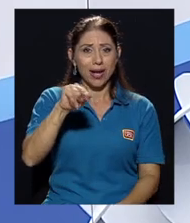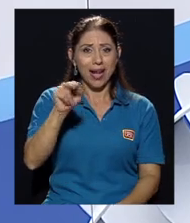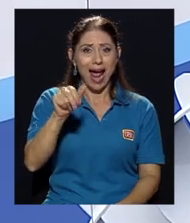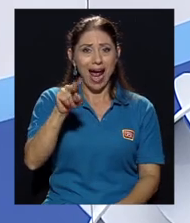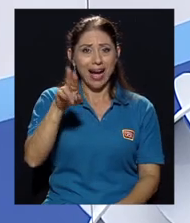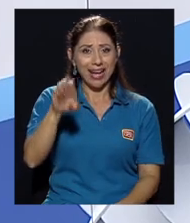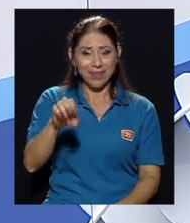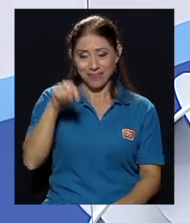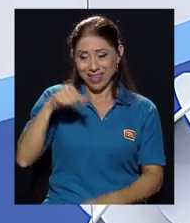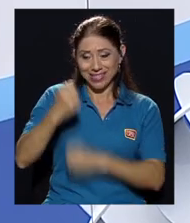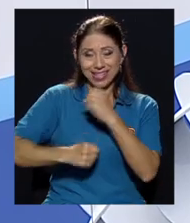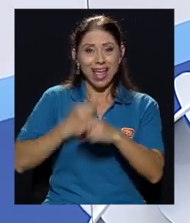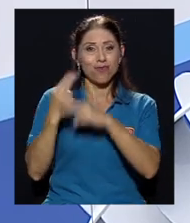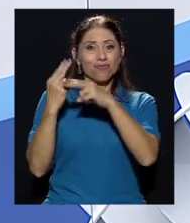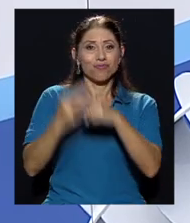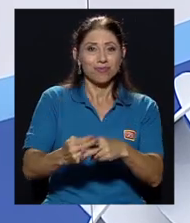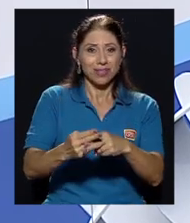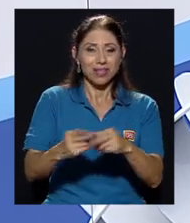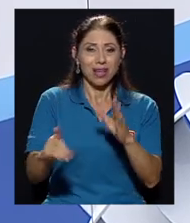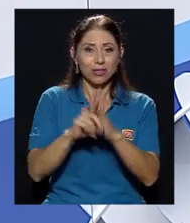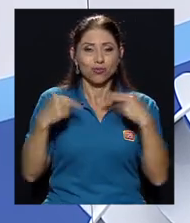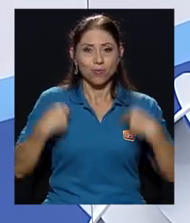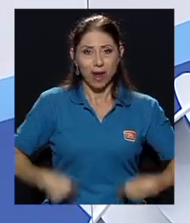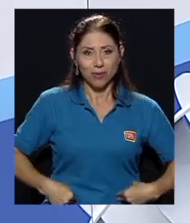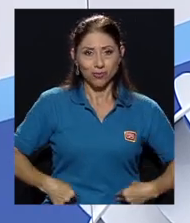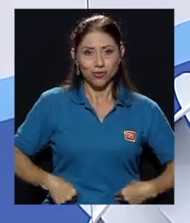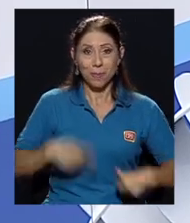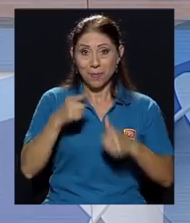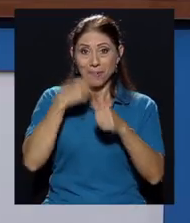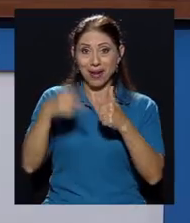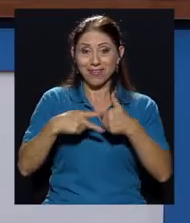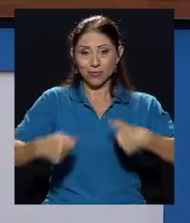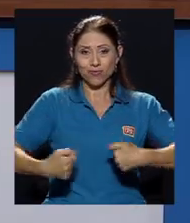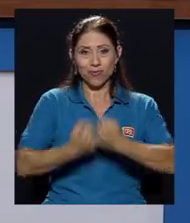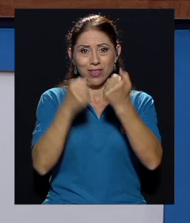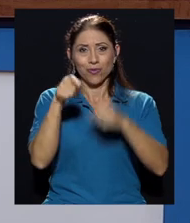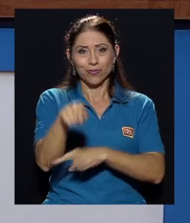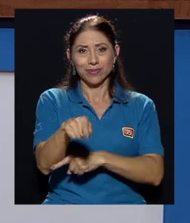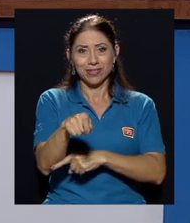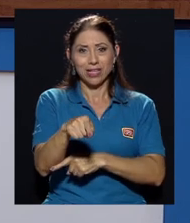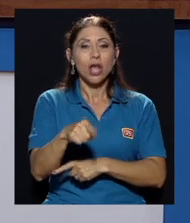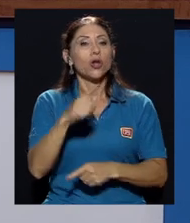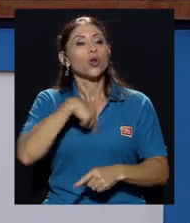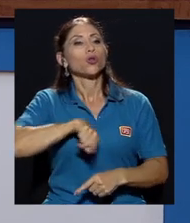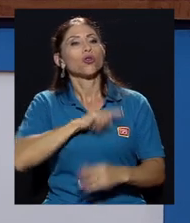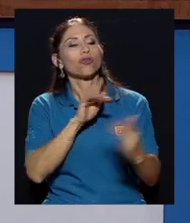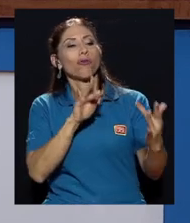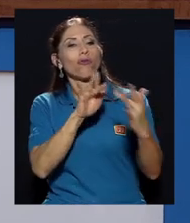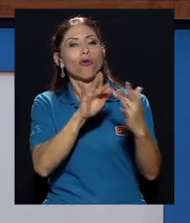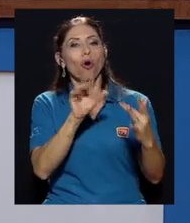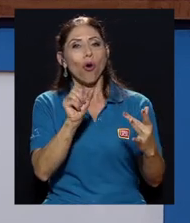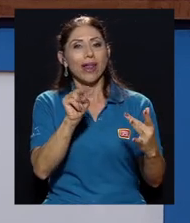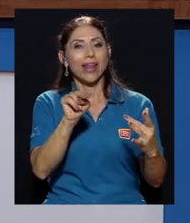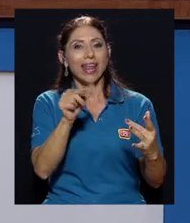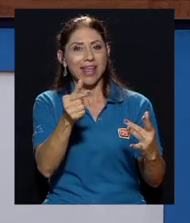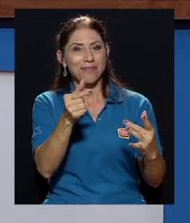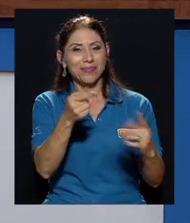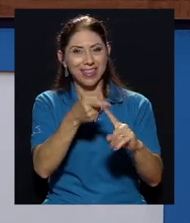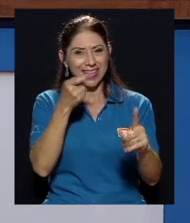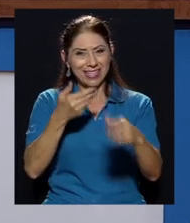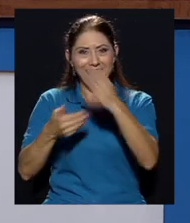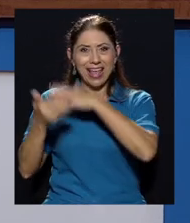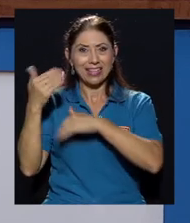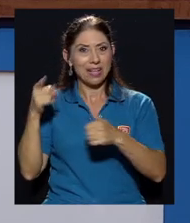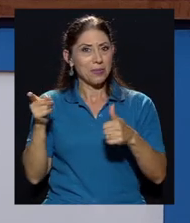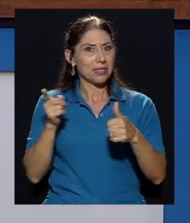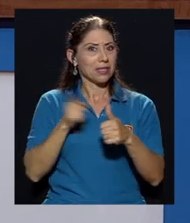humanos decidimos poner por primera vez un reto relacionado con esta temática localizamos a esta ong que desde el principio nos